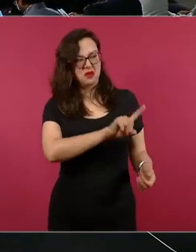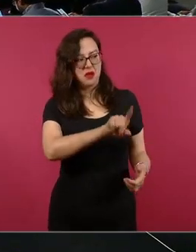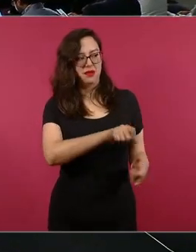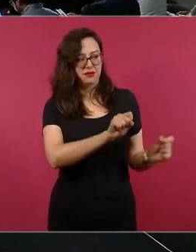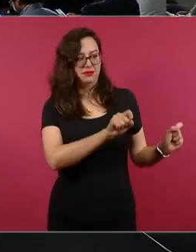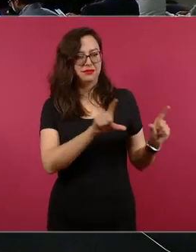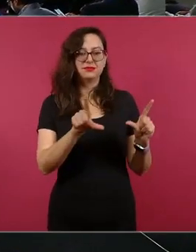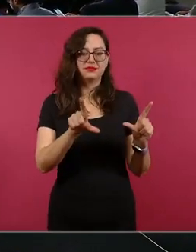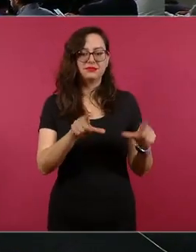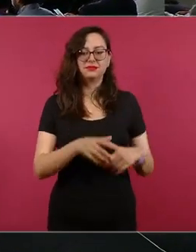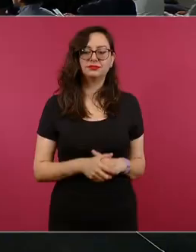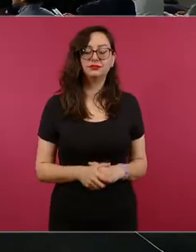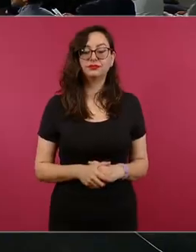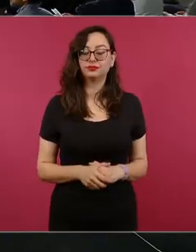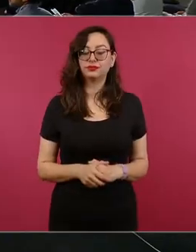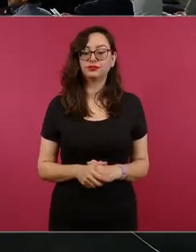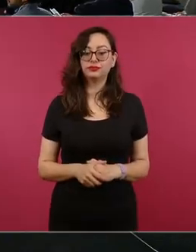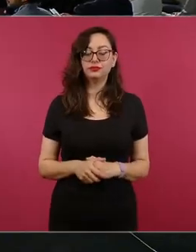Adelante.